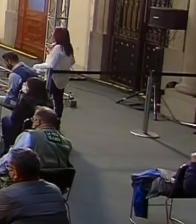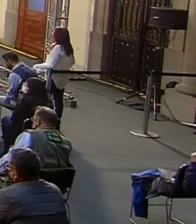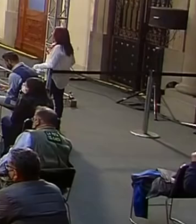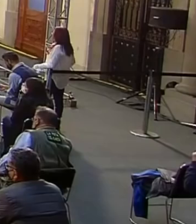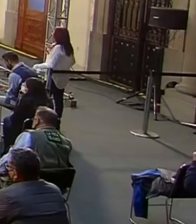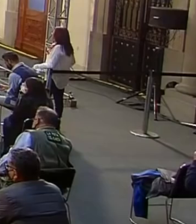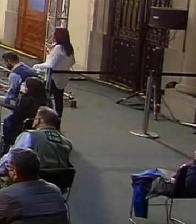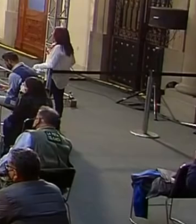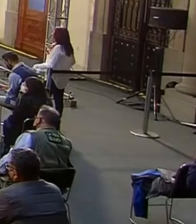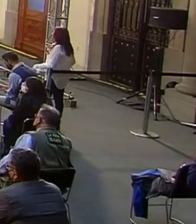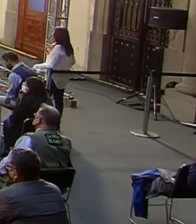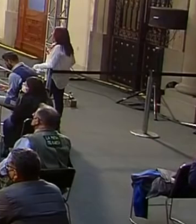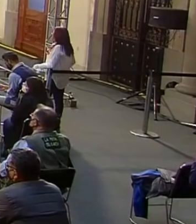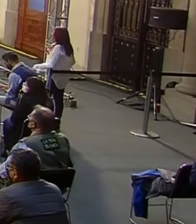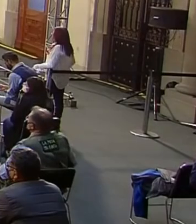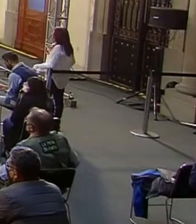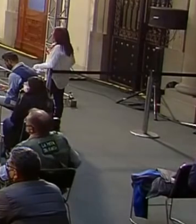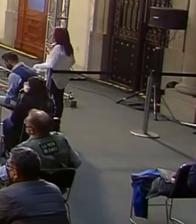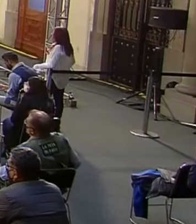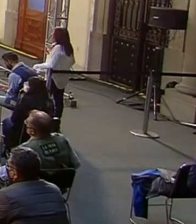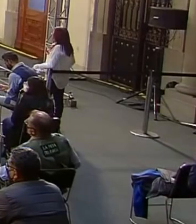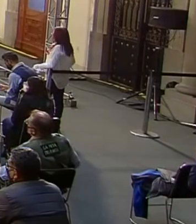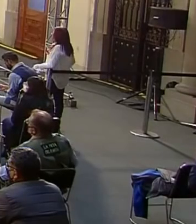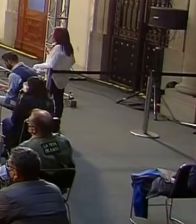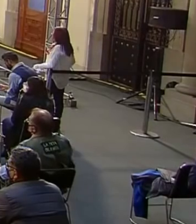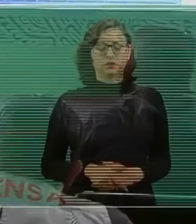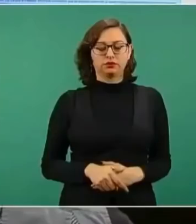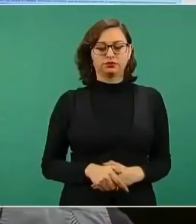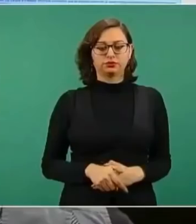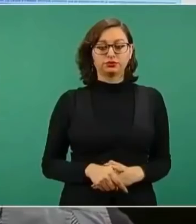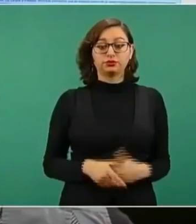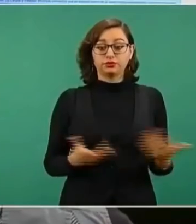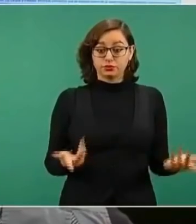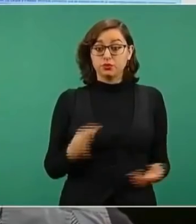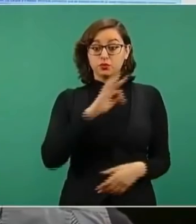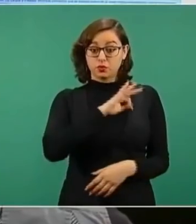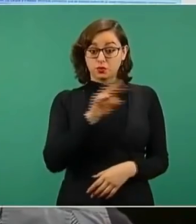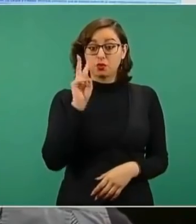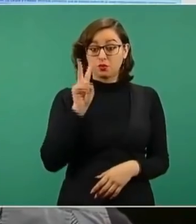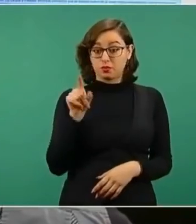que pagan estos grandes corporativos versus